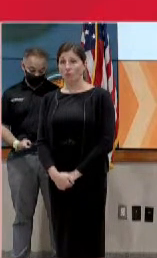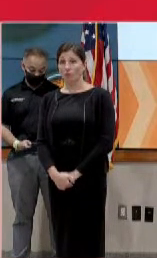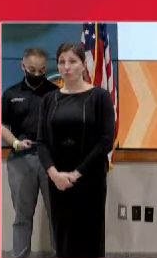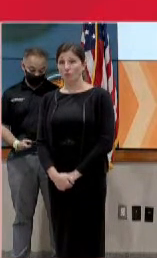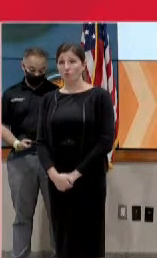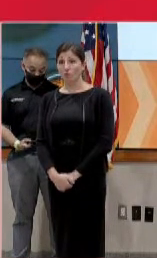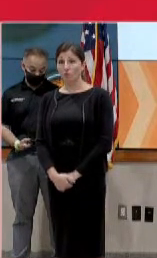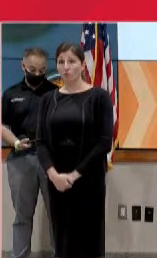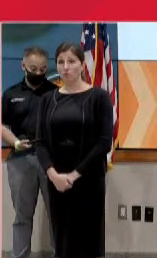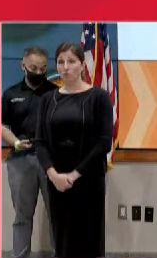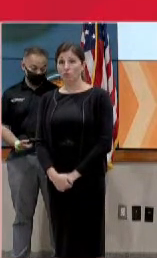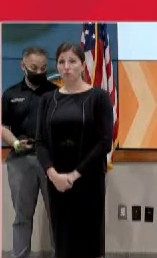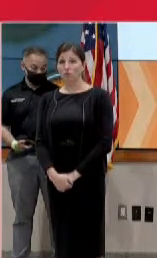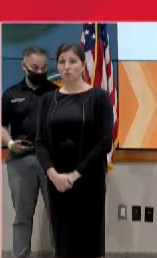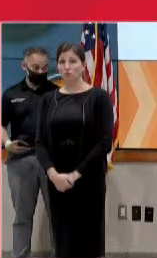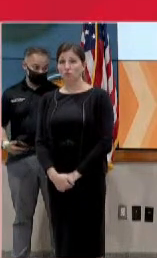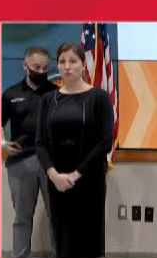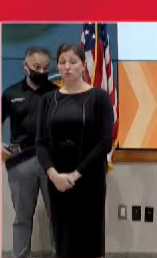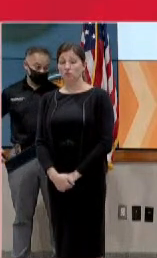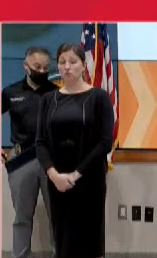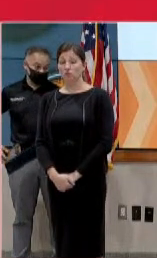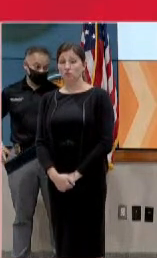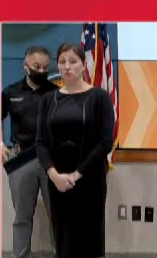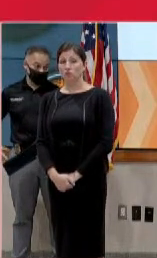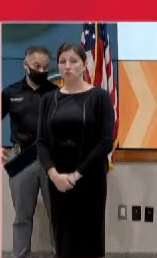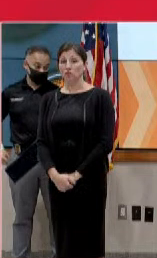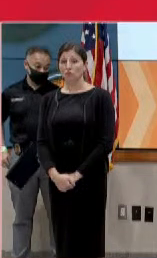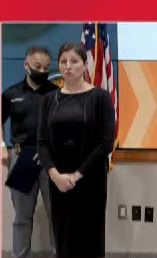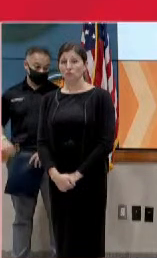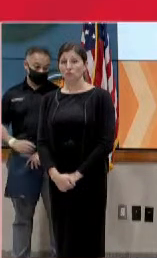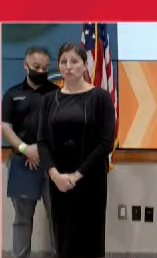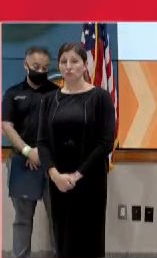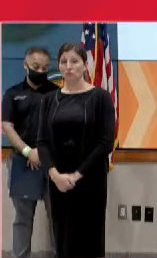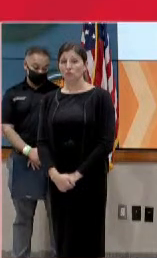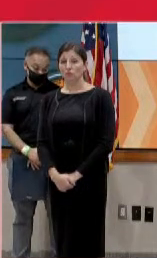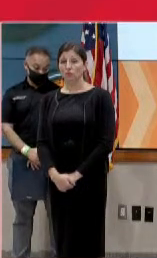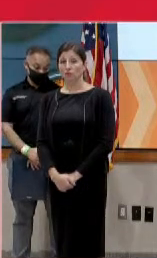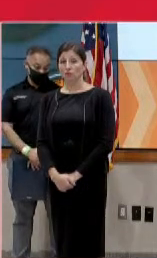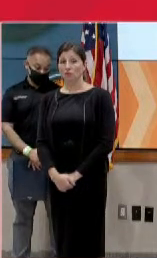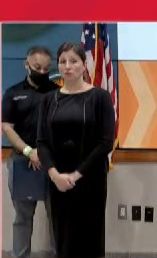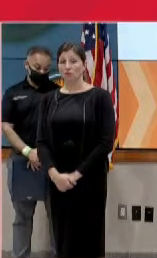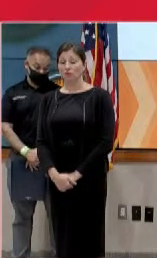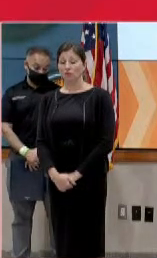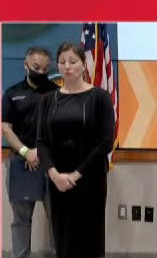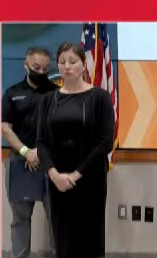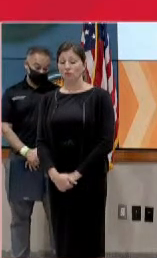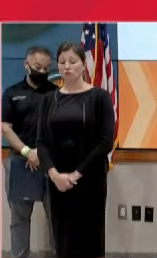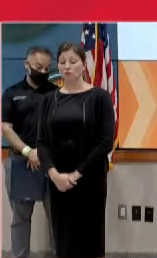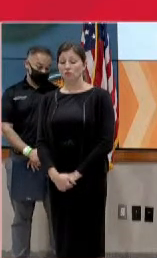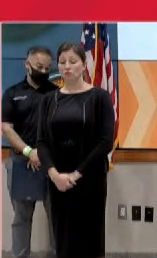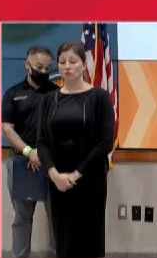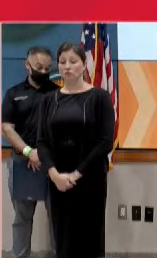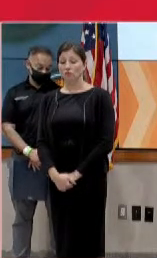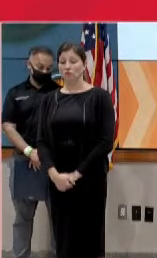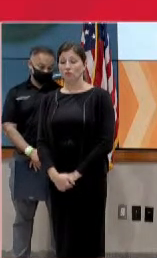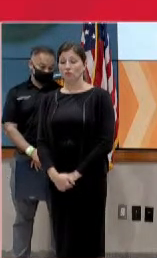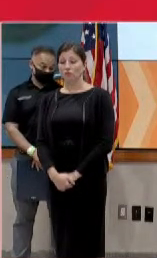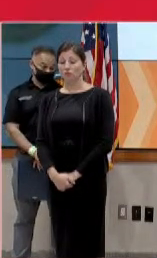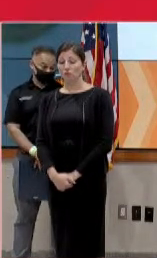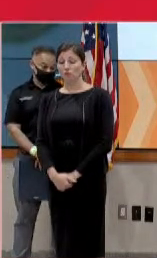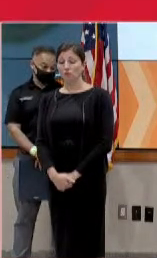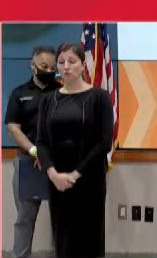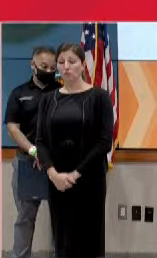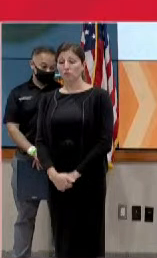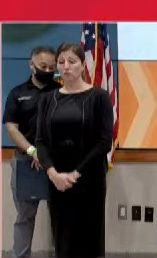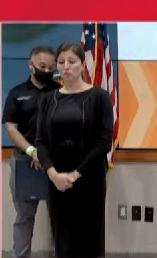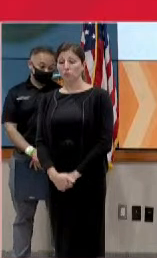hicieron de una manera inteligente, paulatina, y de esa manera no han vuelto a ver una nueva crisis, van a poder seguir